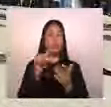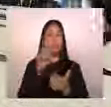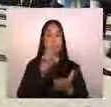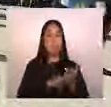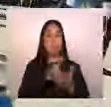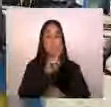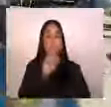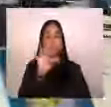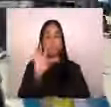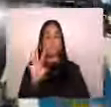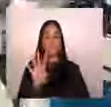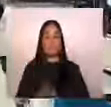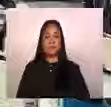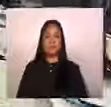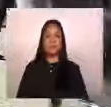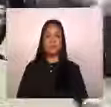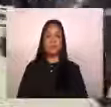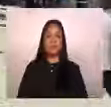24.